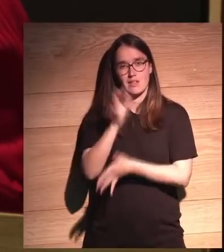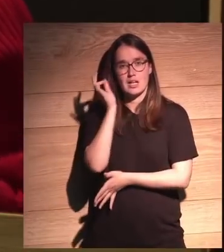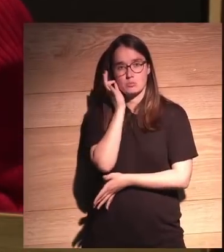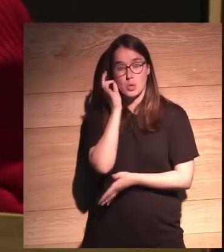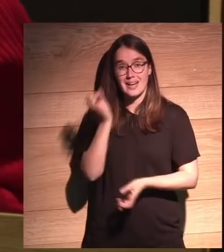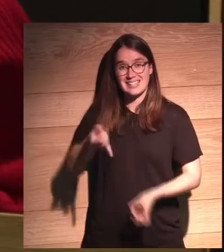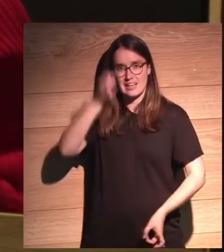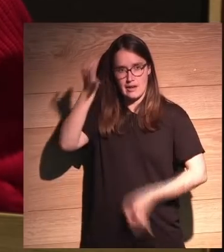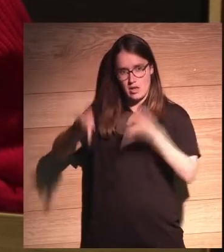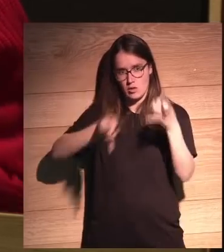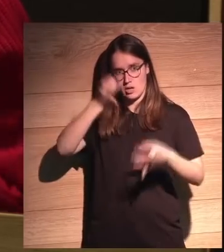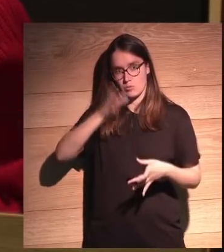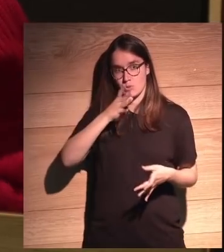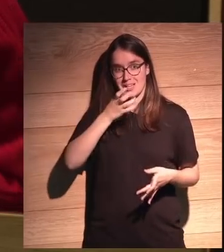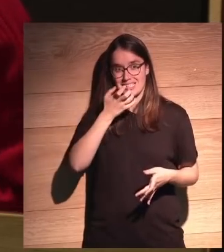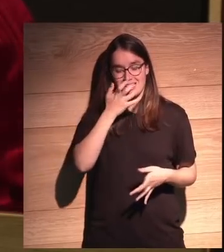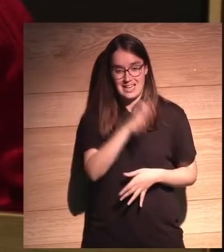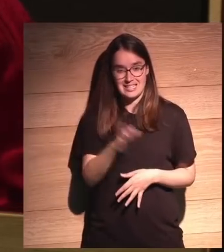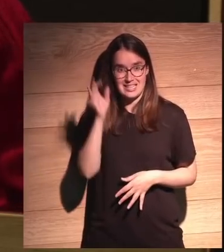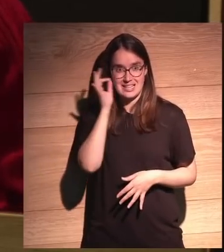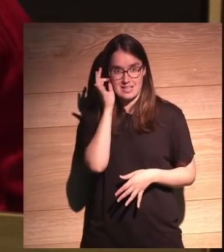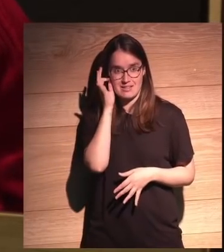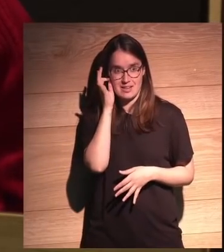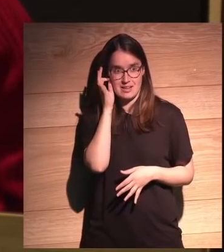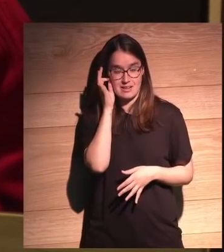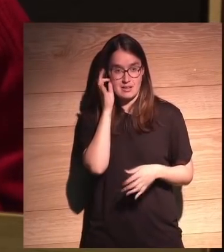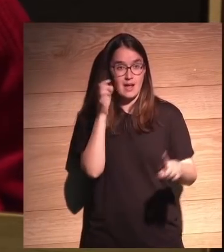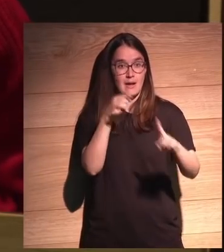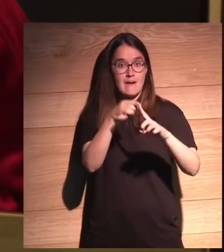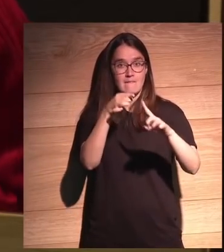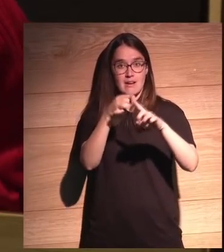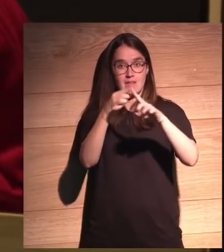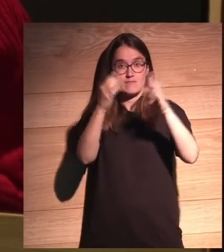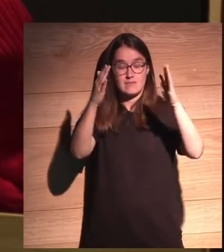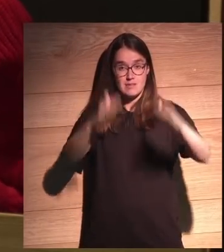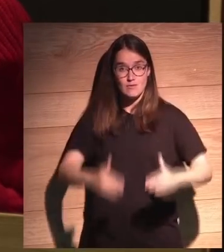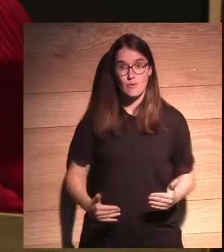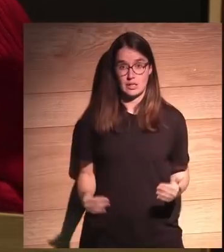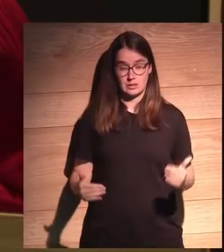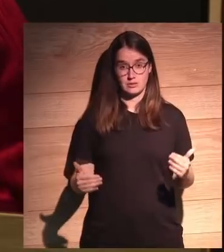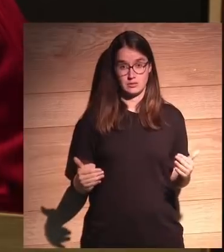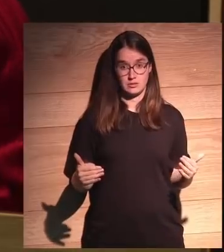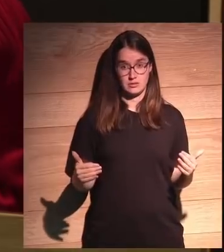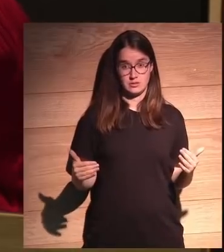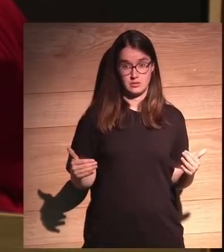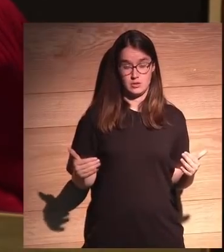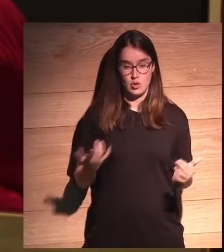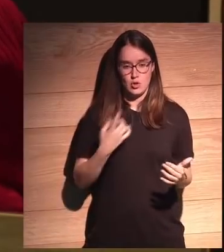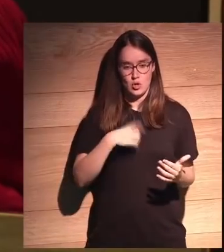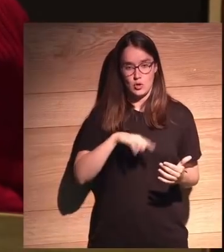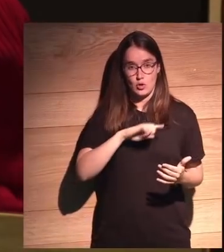mujeres creadoras, porque si las niñas no tenemos referente, difícilmente podemos